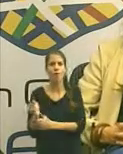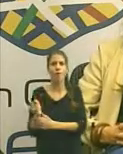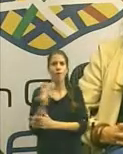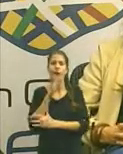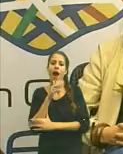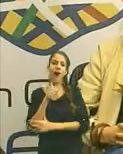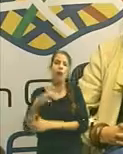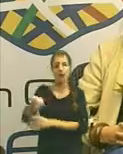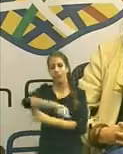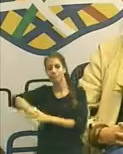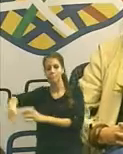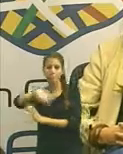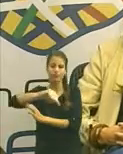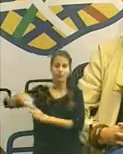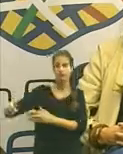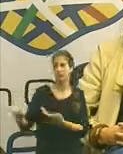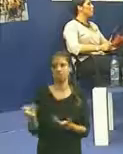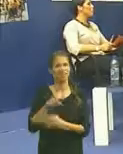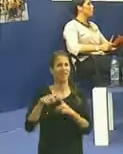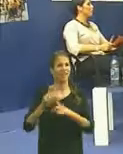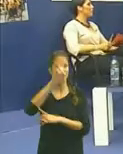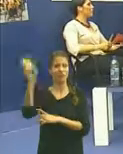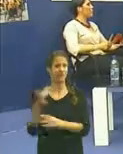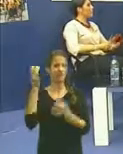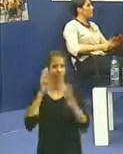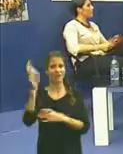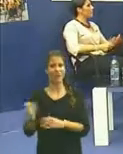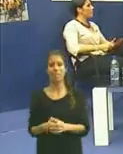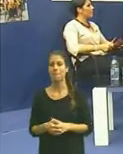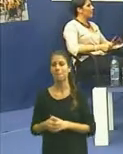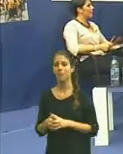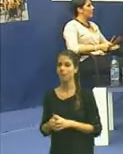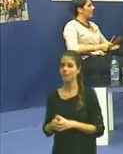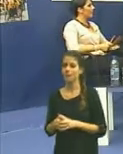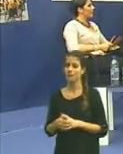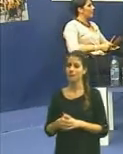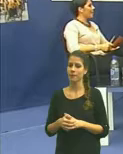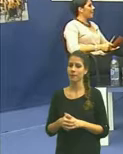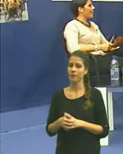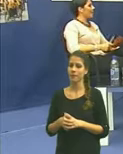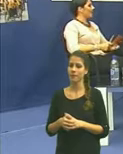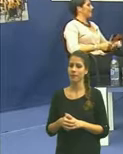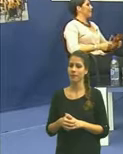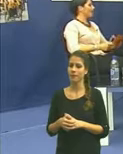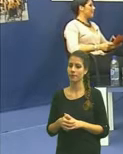preparando. Y el éxito con los niños, imagino que también, por ejemplo, por parte de los padres,